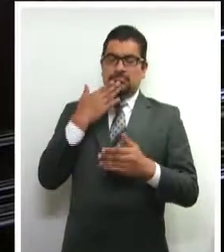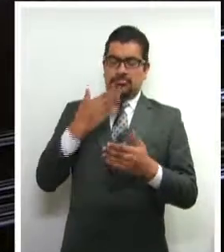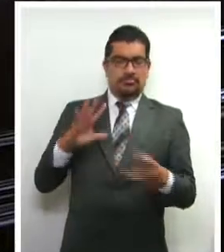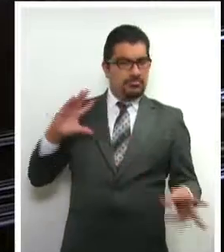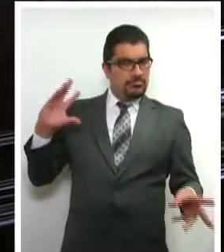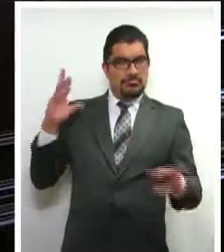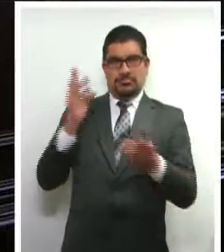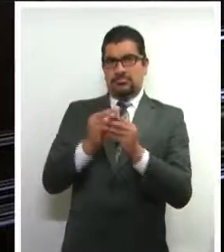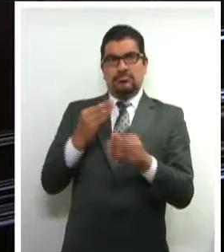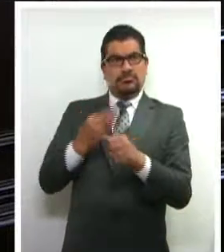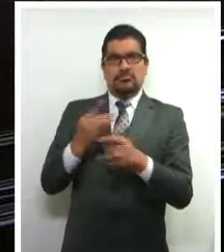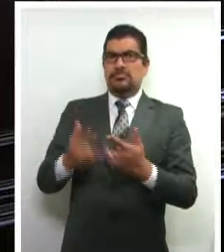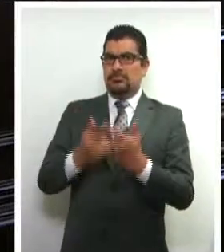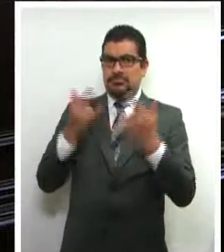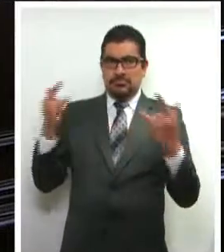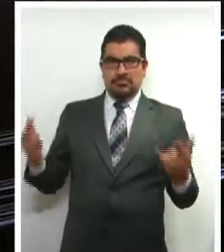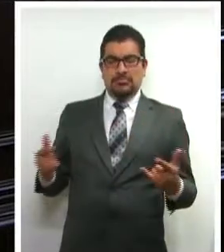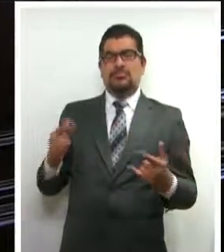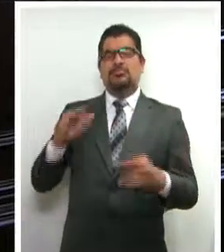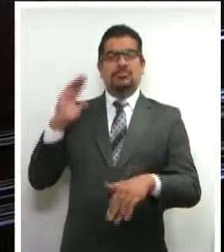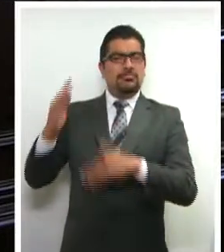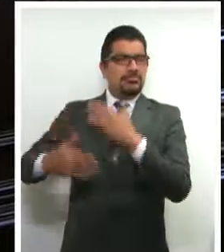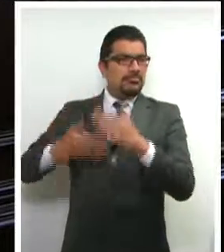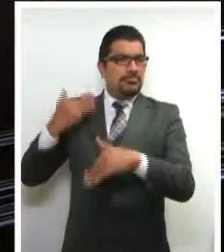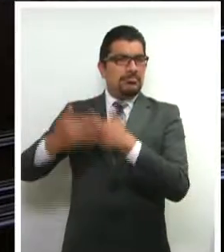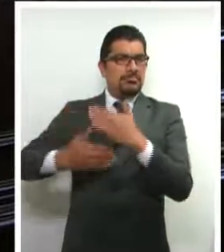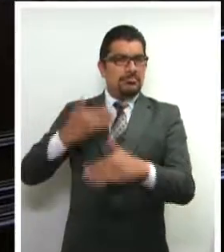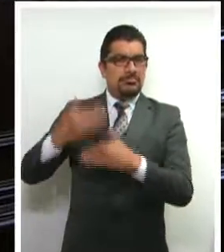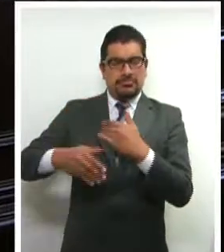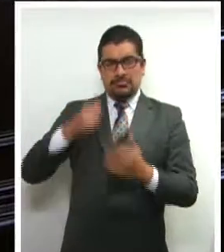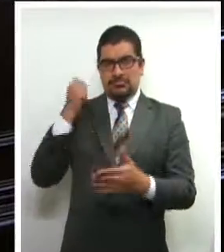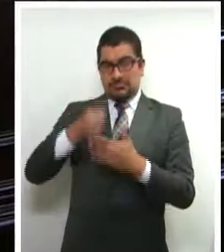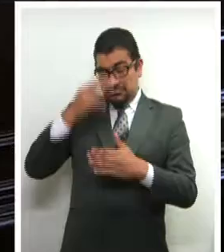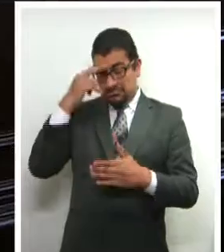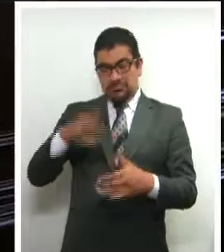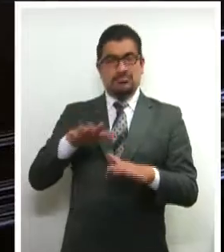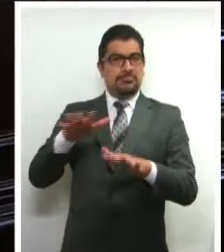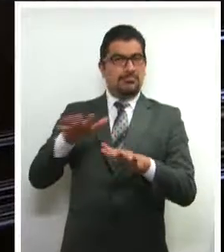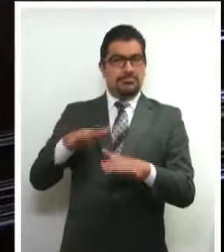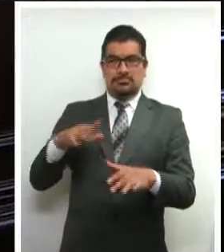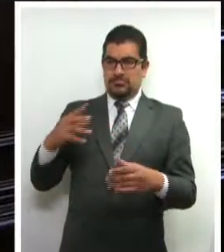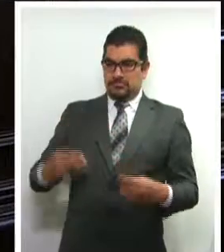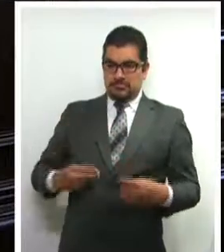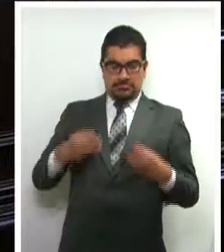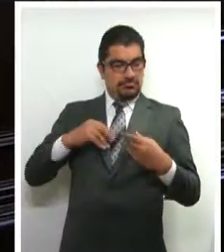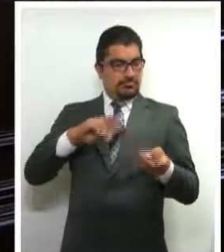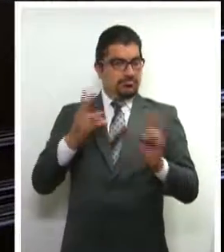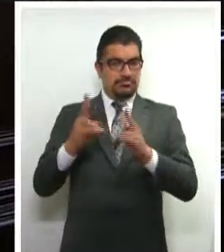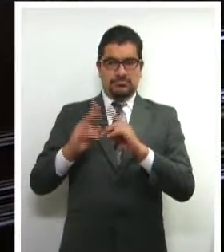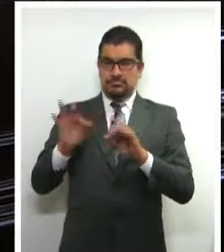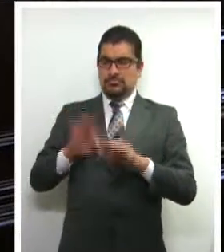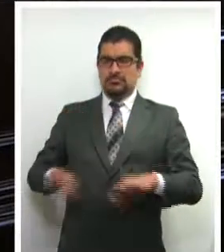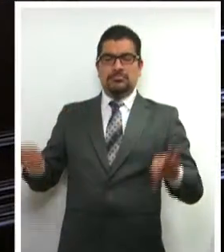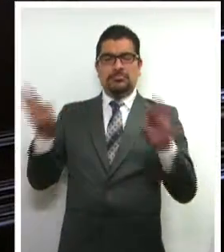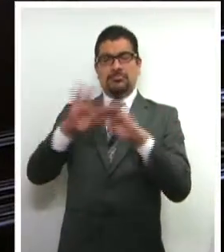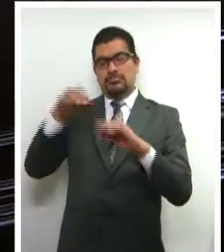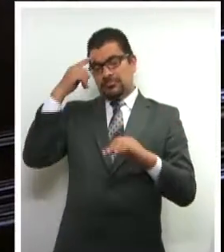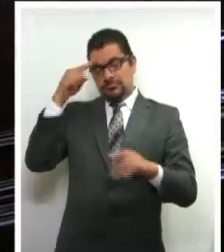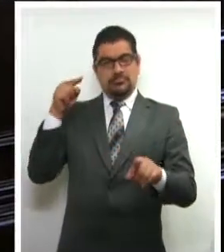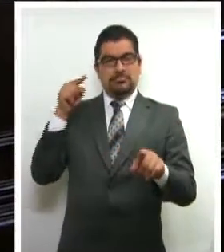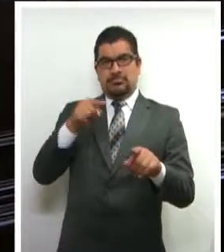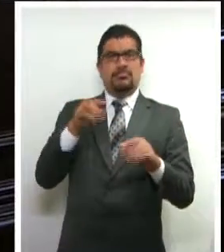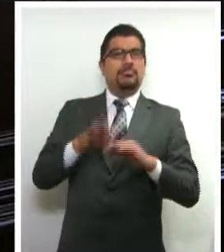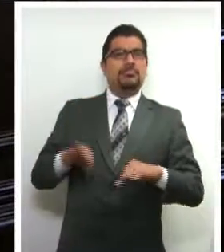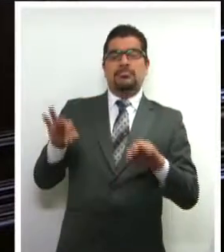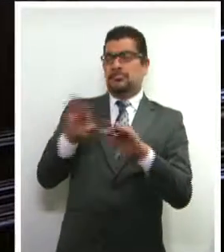vida jurídico-política de nuestra ciudad a través del tiempo, hemos visto cómo la calidad de ser vecino y residente es fundamental para ejercer un cargo